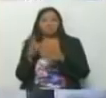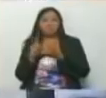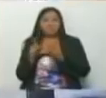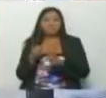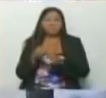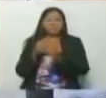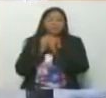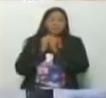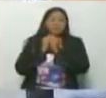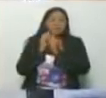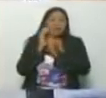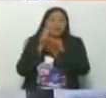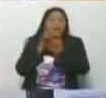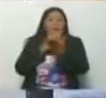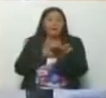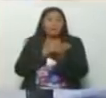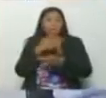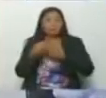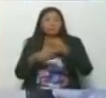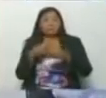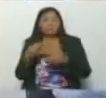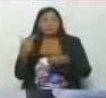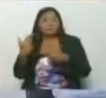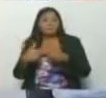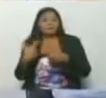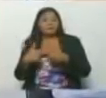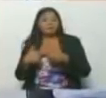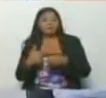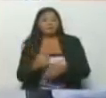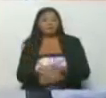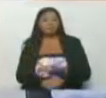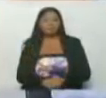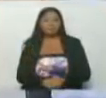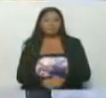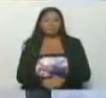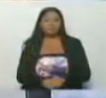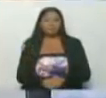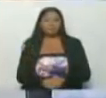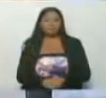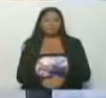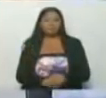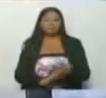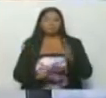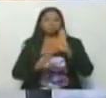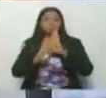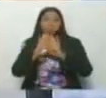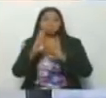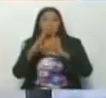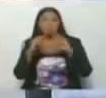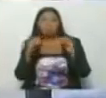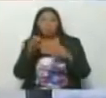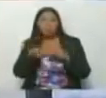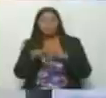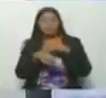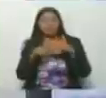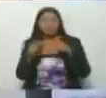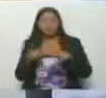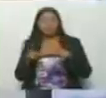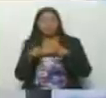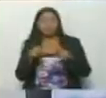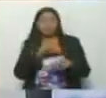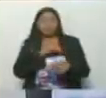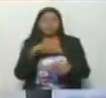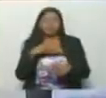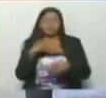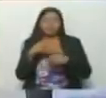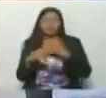siempre como resultado del modelo rentista el petróleo pone el recurso y se fluye y fluye desde el estado hacia sector privado para que